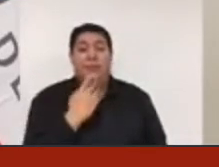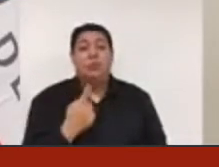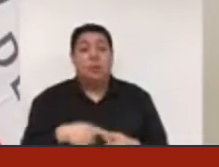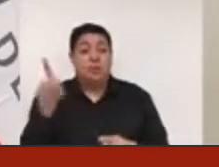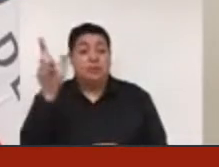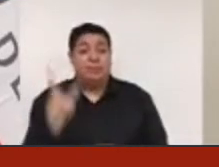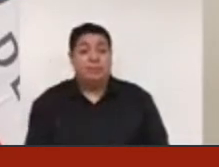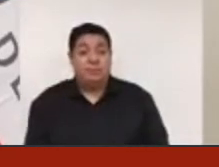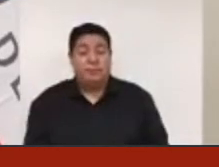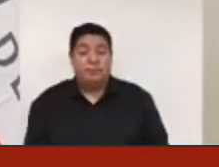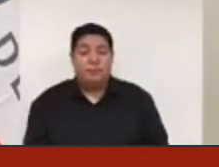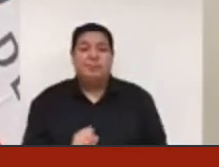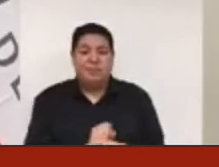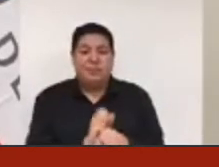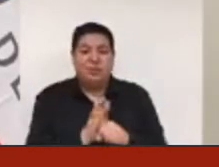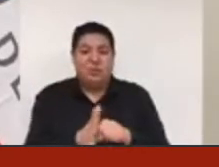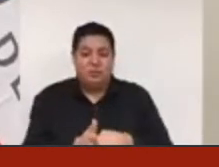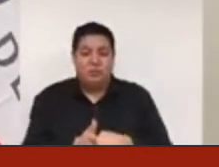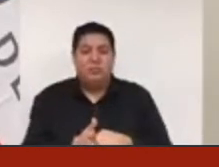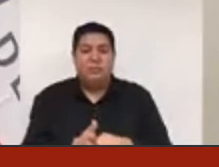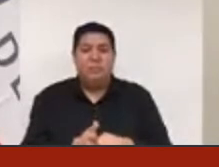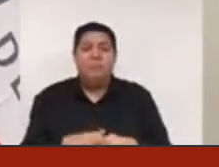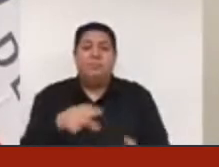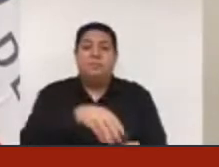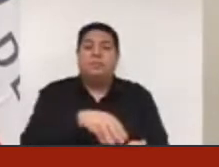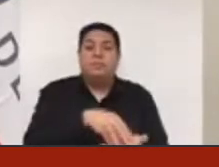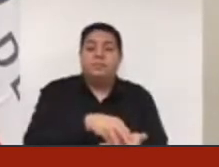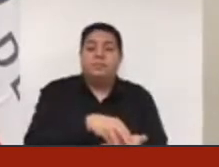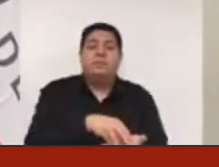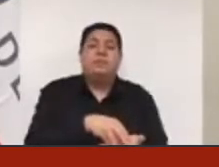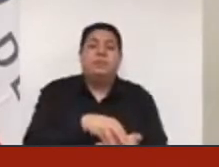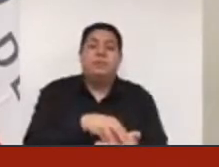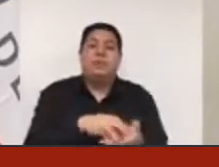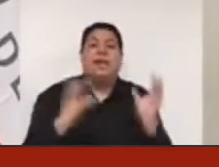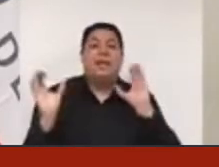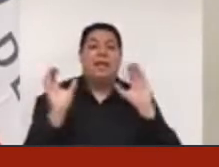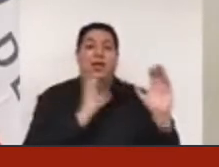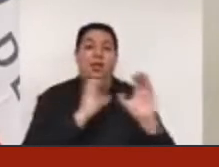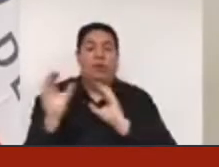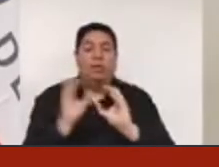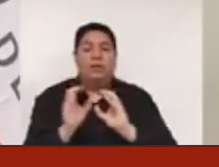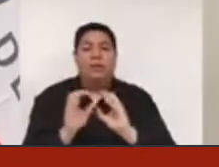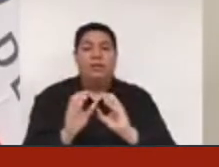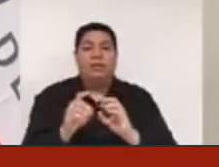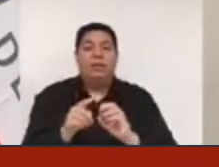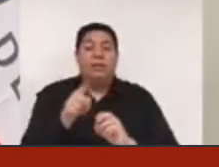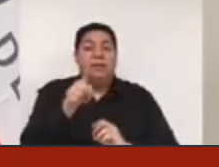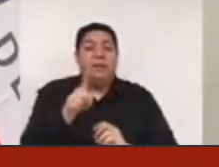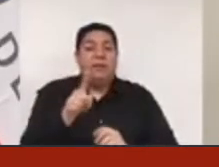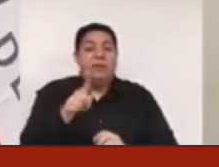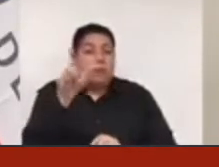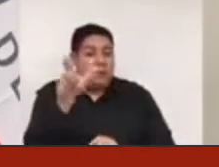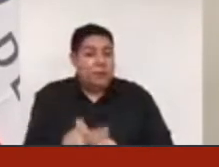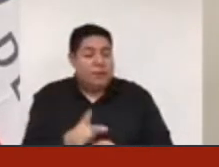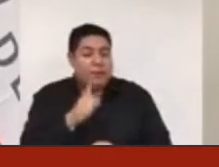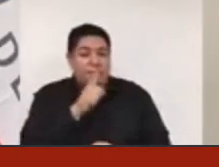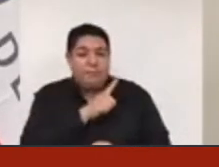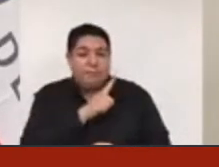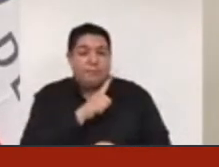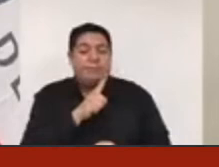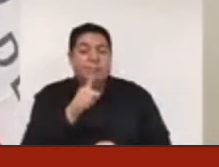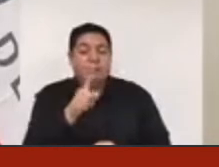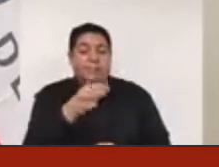persona es contagiada que es de la comuna de cauquenes con respecto a este último caso todavía no